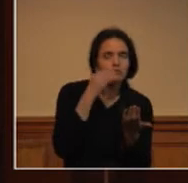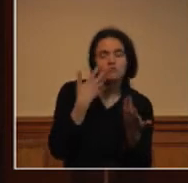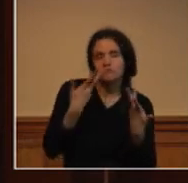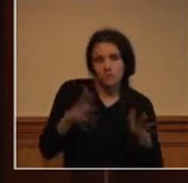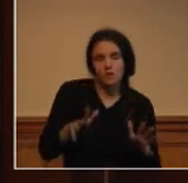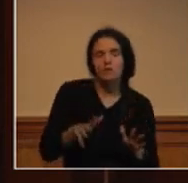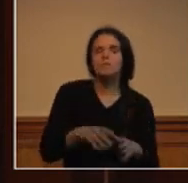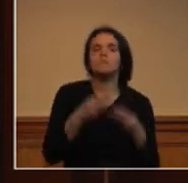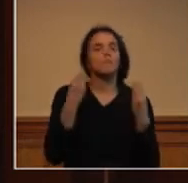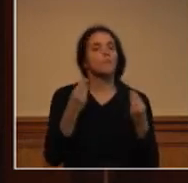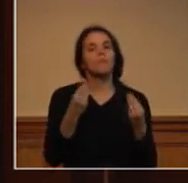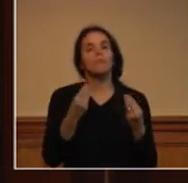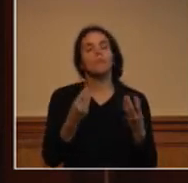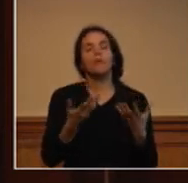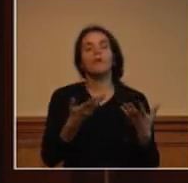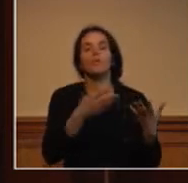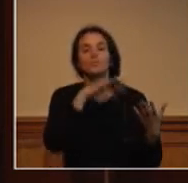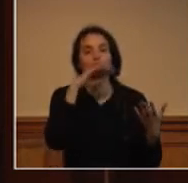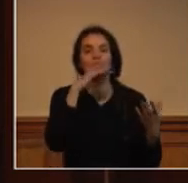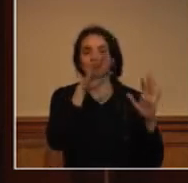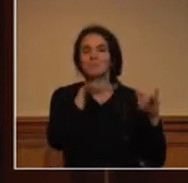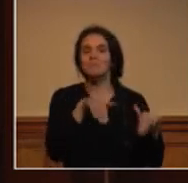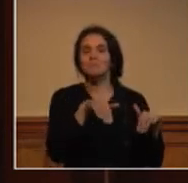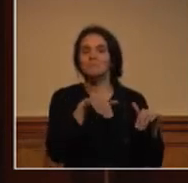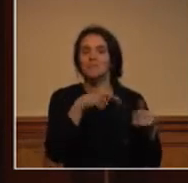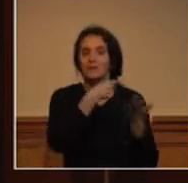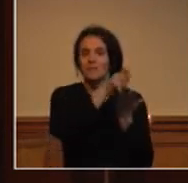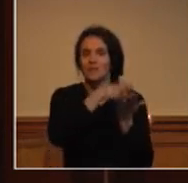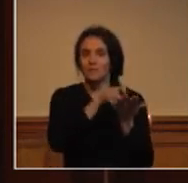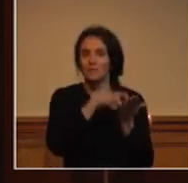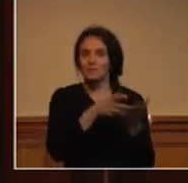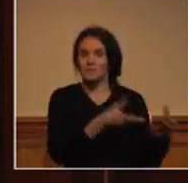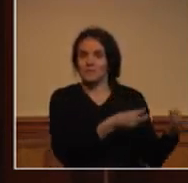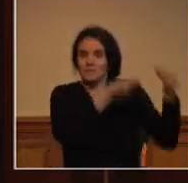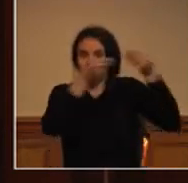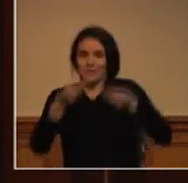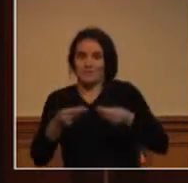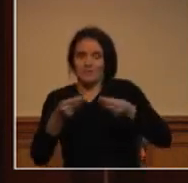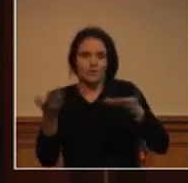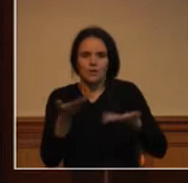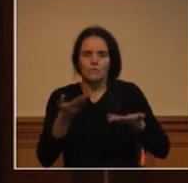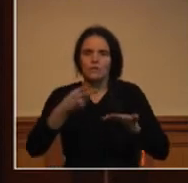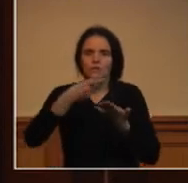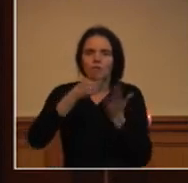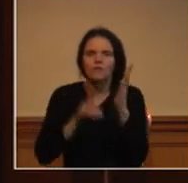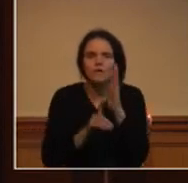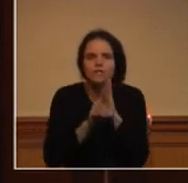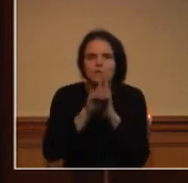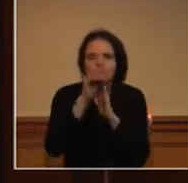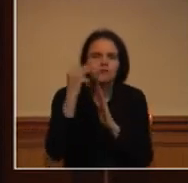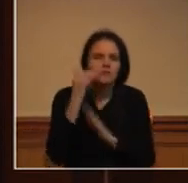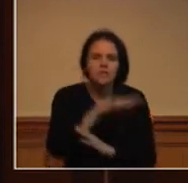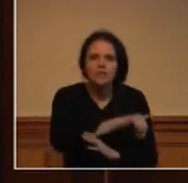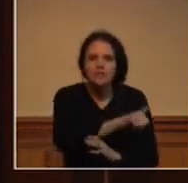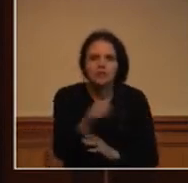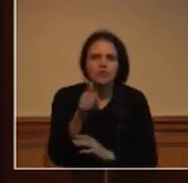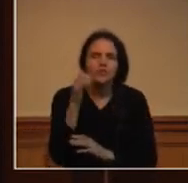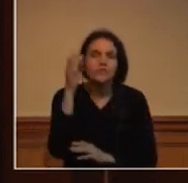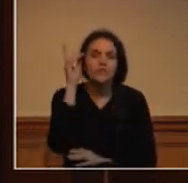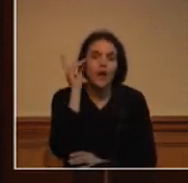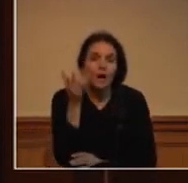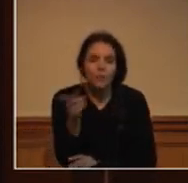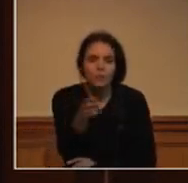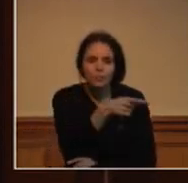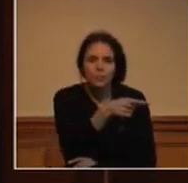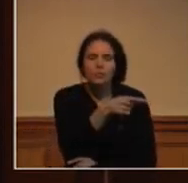dijimos, fantástico, tomemos ABCDETI, veamos cómo va la trayectoria de desarrollo en nuestros pequeños con síndrome de Down y desde